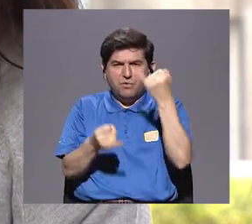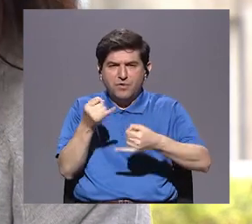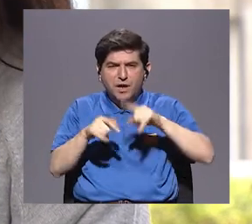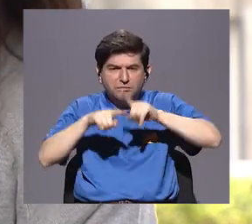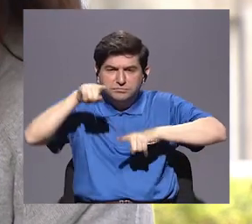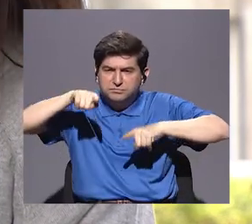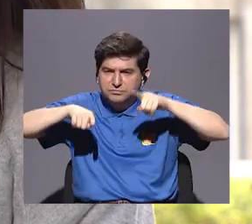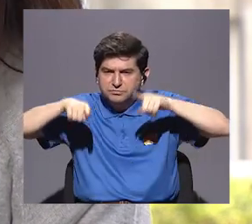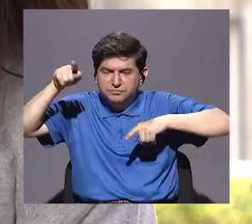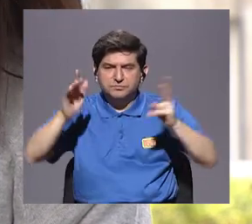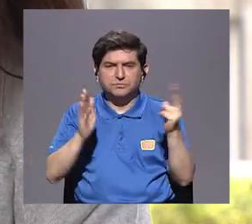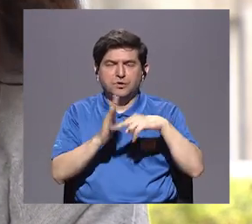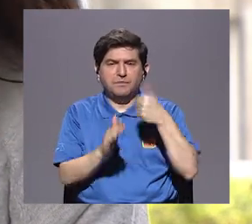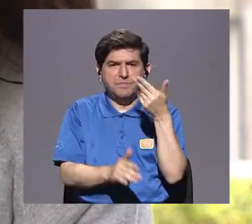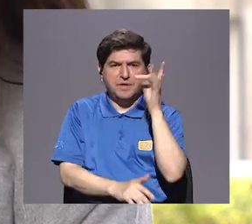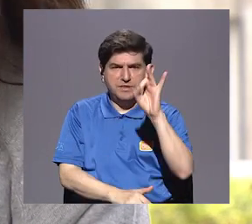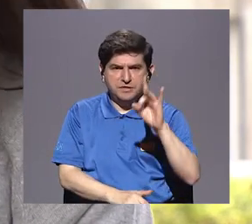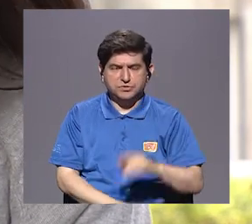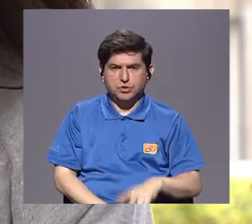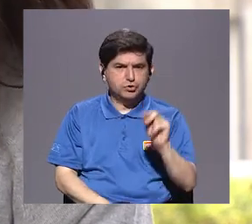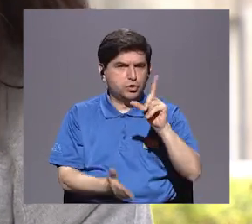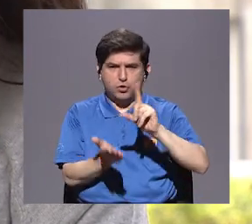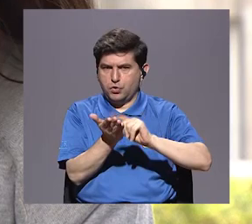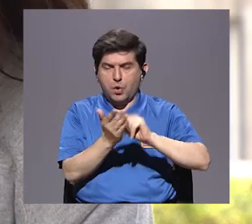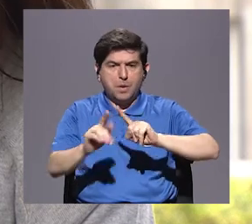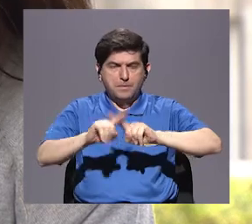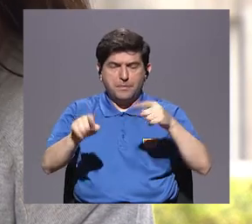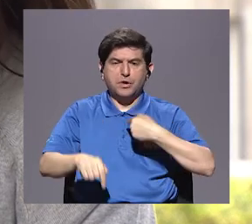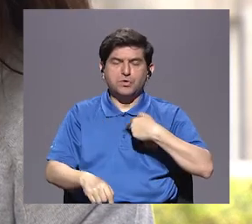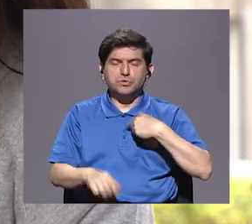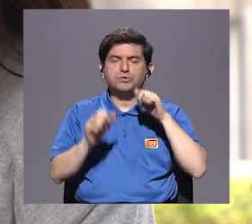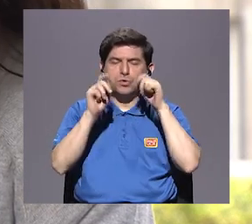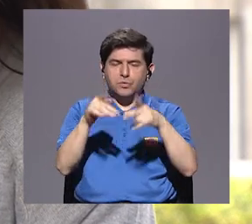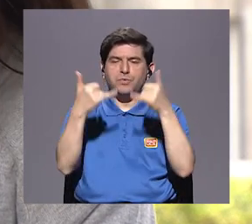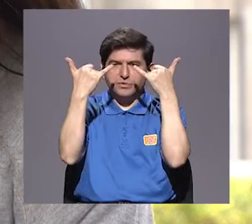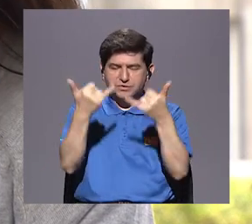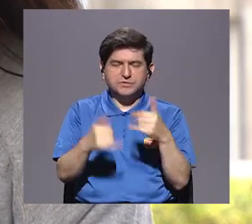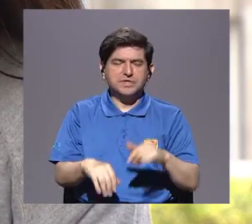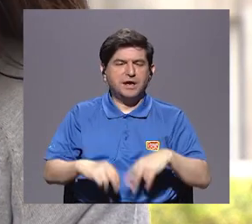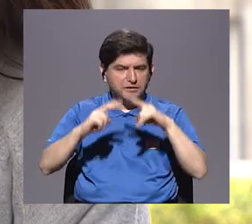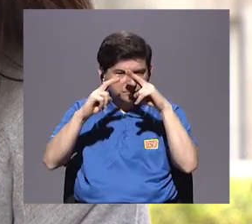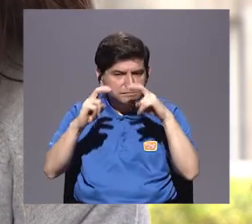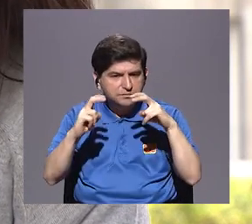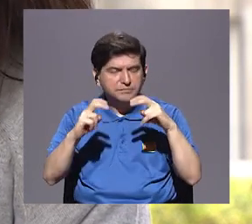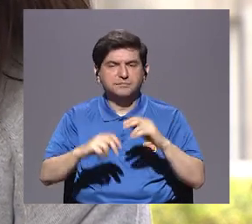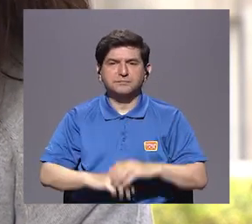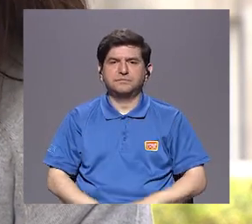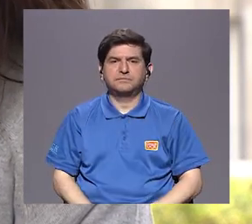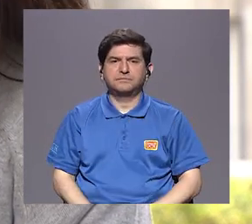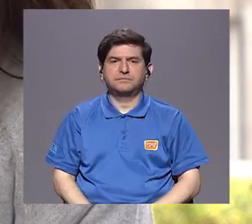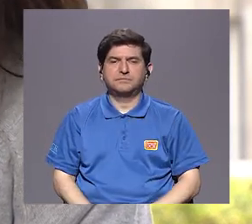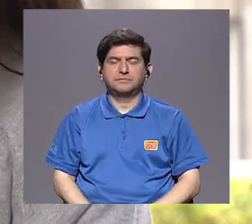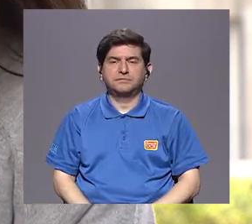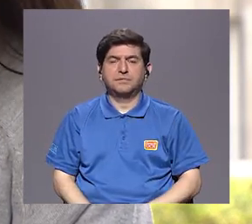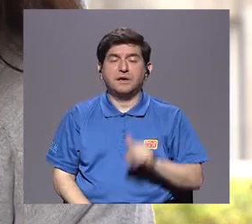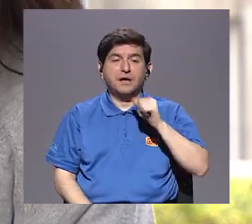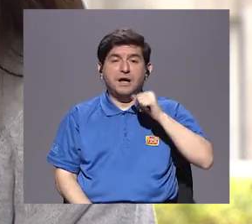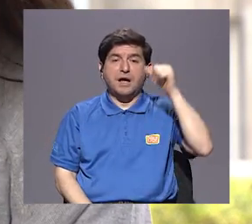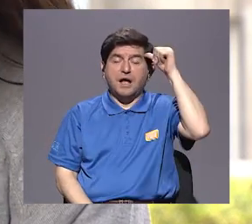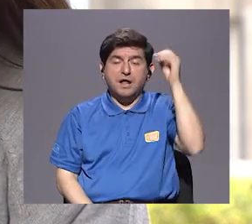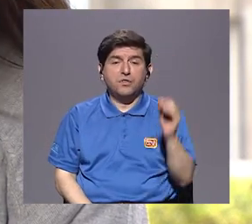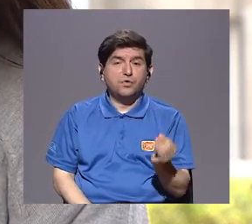últimas estadísticas del 2018, que no están publicados, pero que yo tuve la oportunidad de ver, es que nuestros